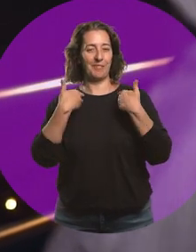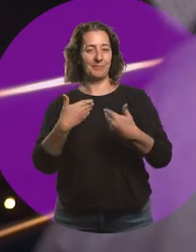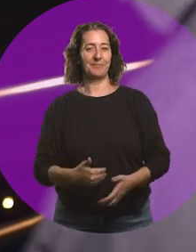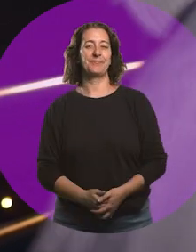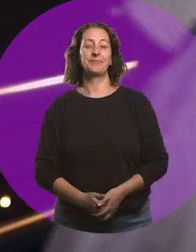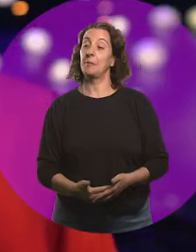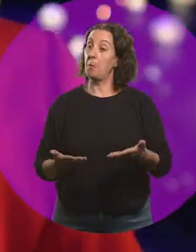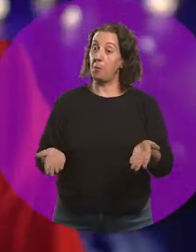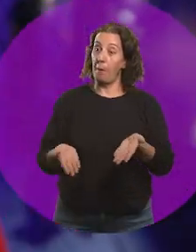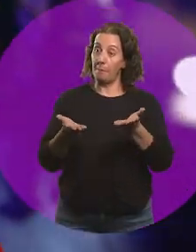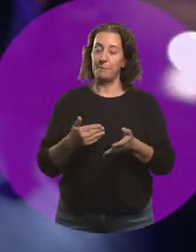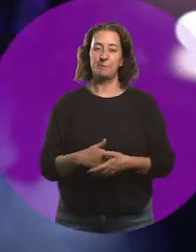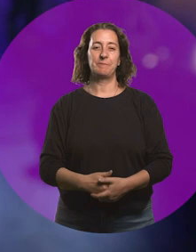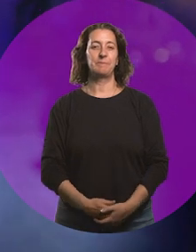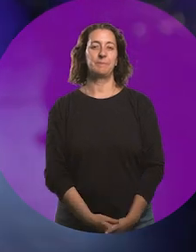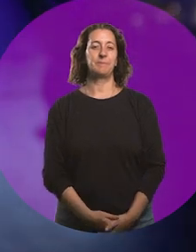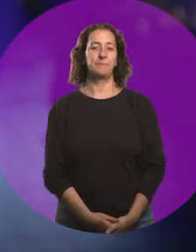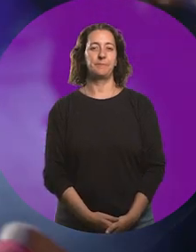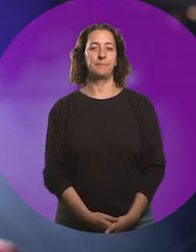No le demos más vueltas. Gracias.